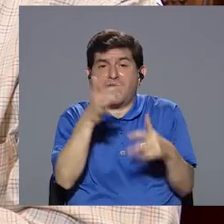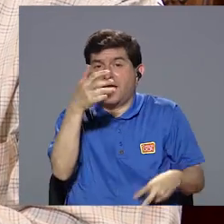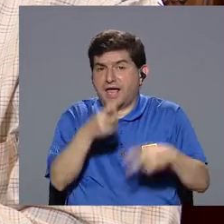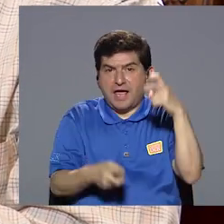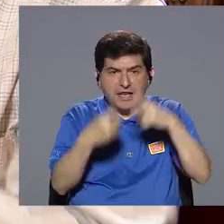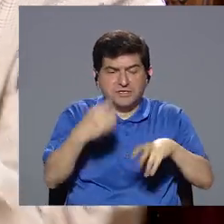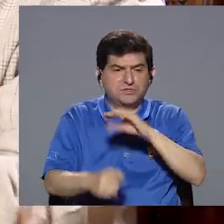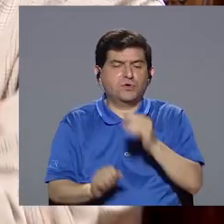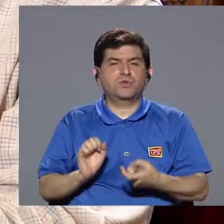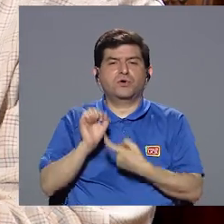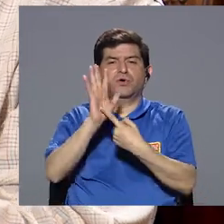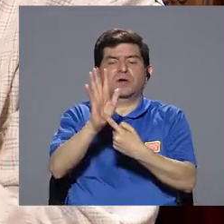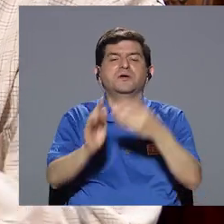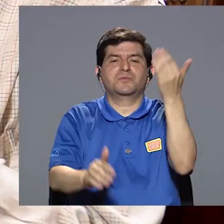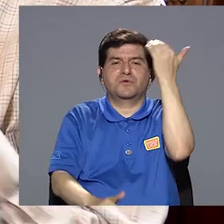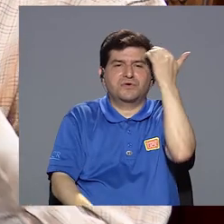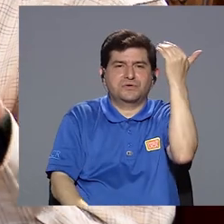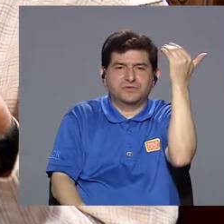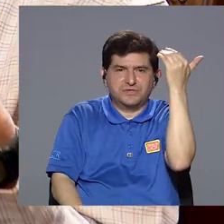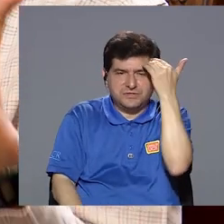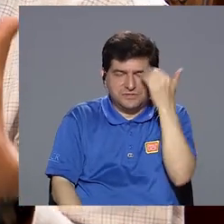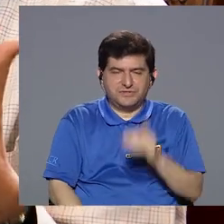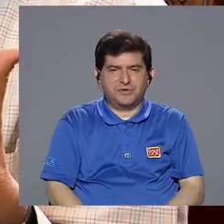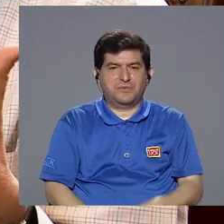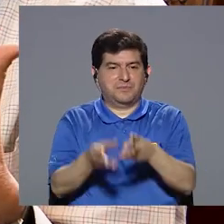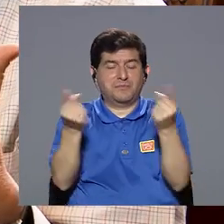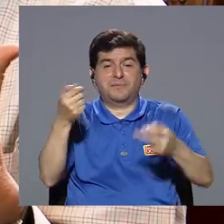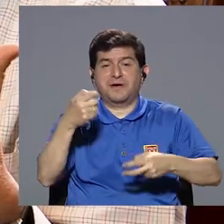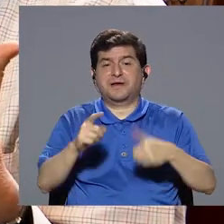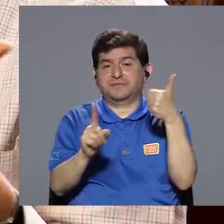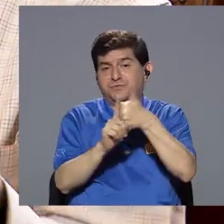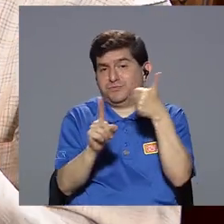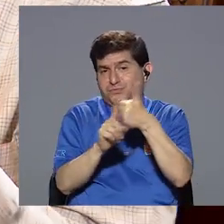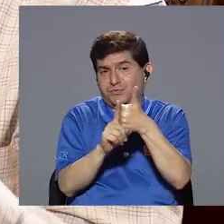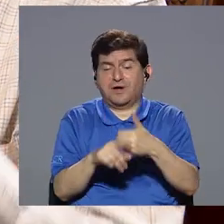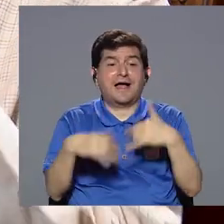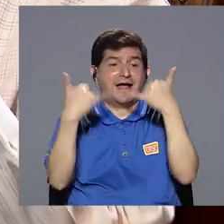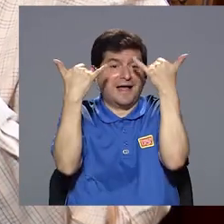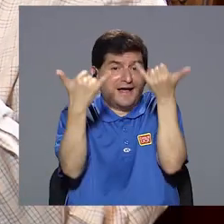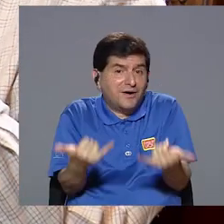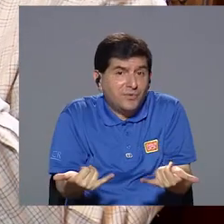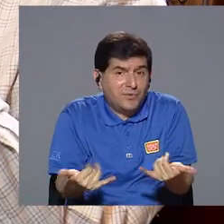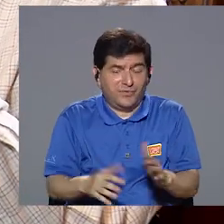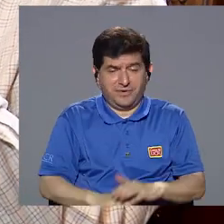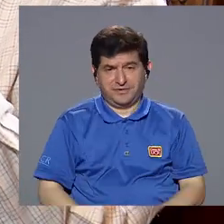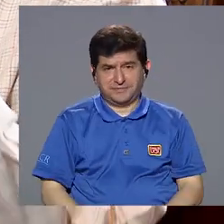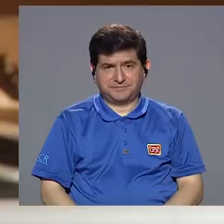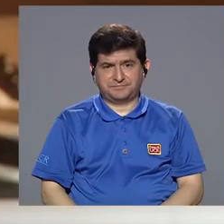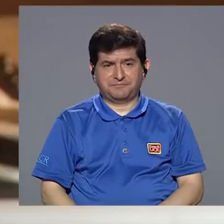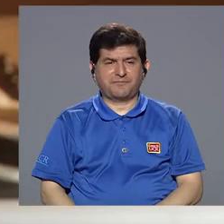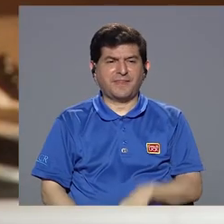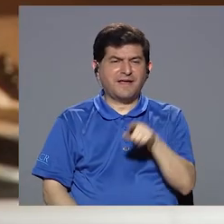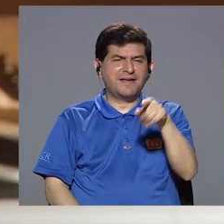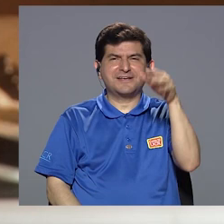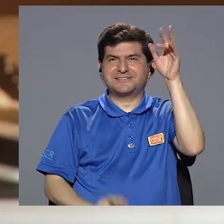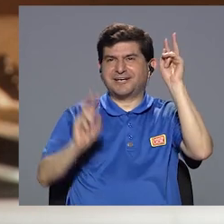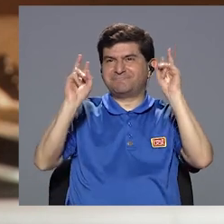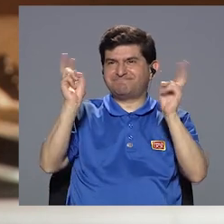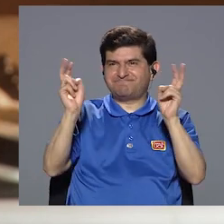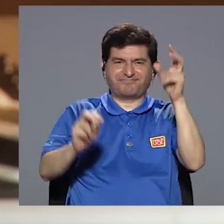estudio de los problemas y en la proyección de ese conocimiento a la solución de los mismos ahora dentro de esa filosofía